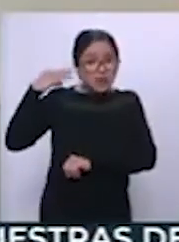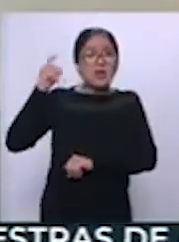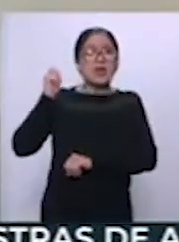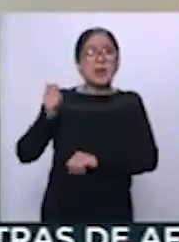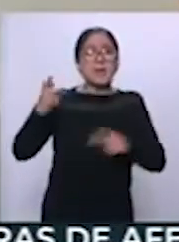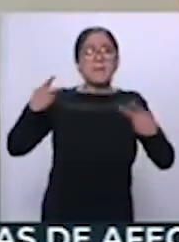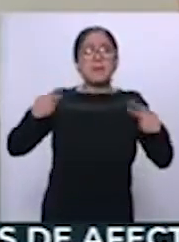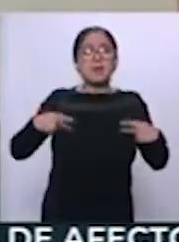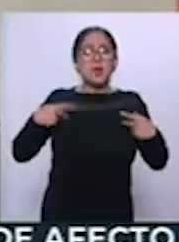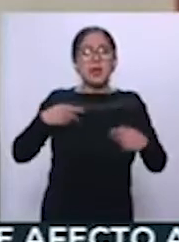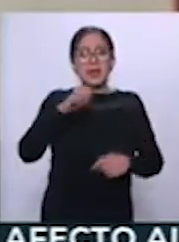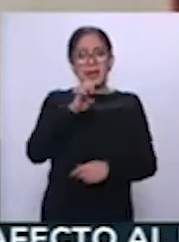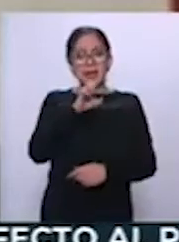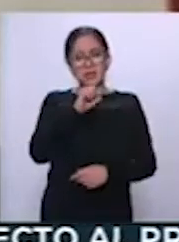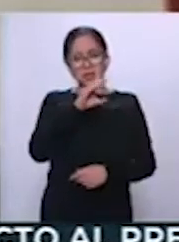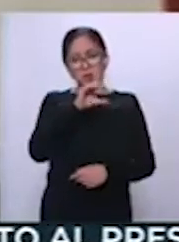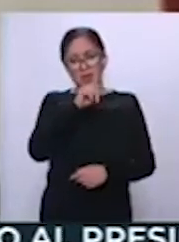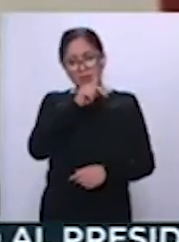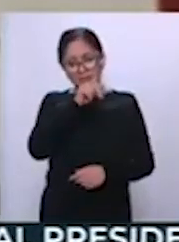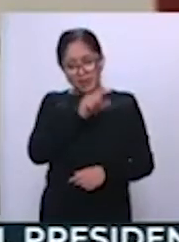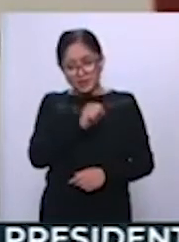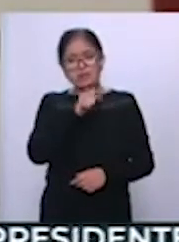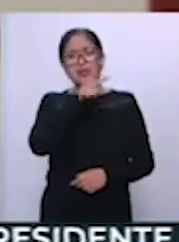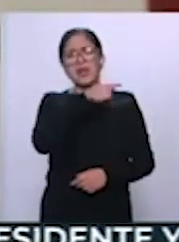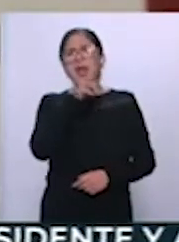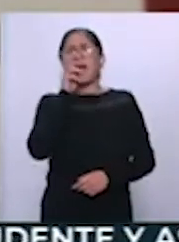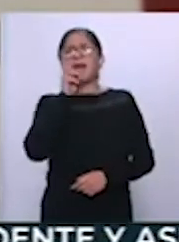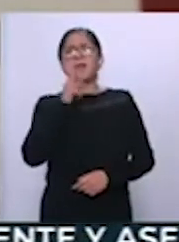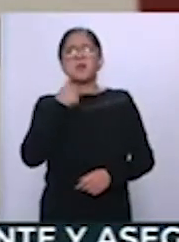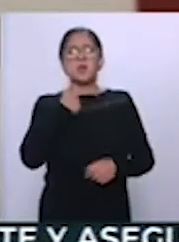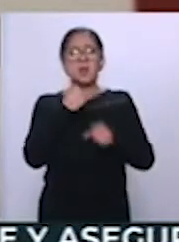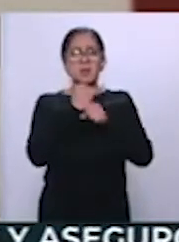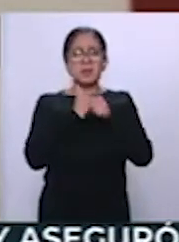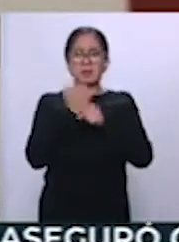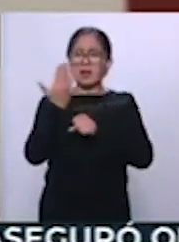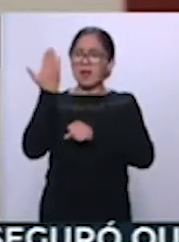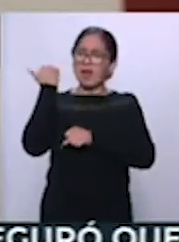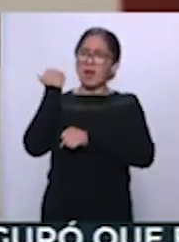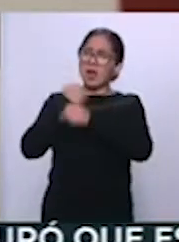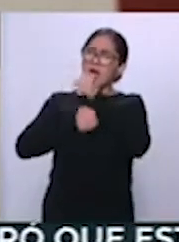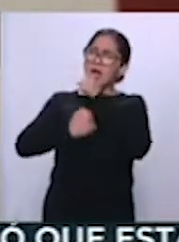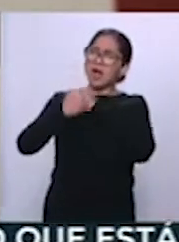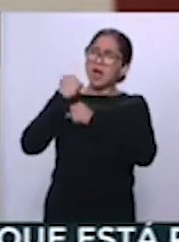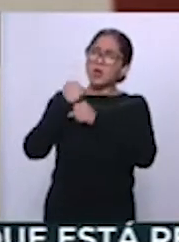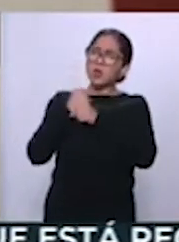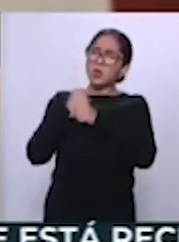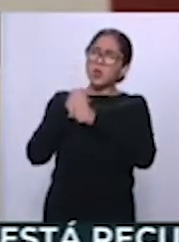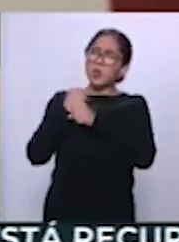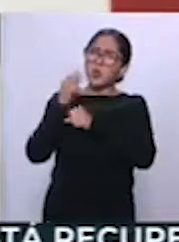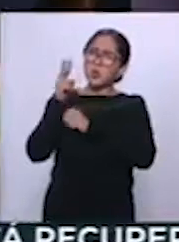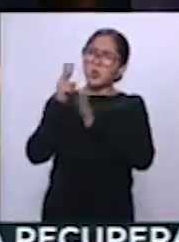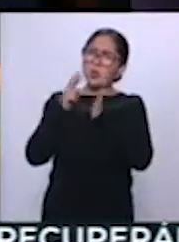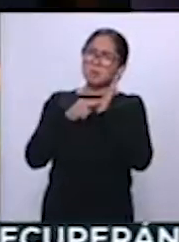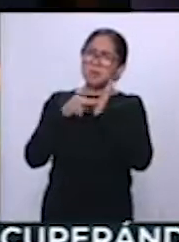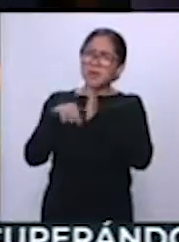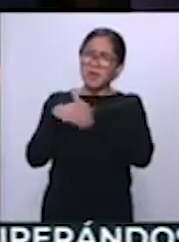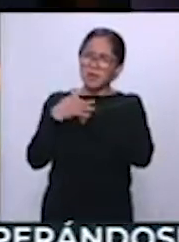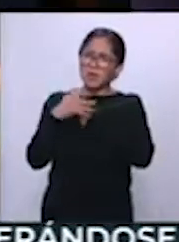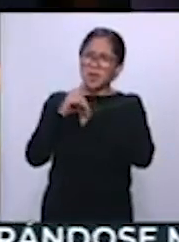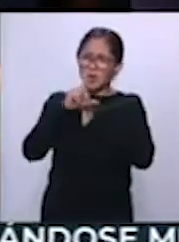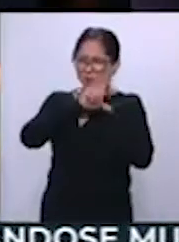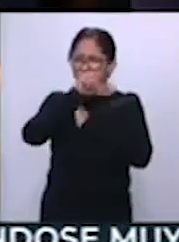Alfredo Castillo, y esa es la investigación que yo realicé en 2014, bueno, después de 2014, pero ocurrieron los hechos